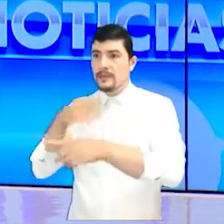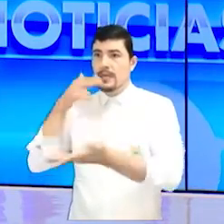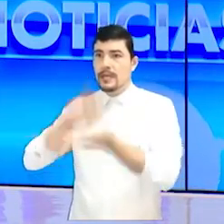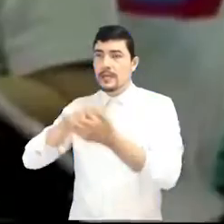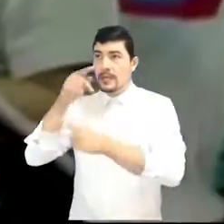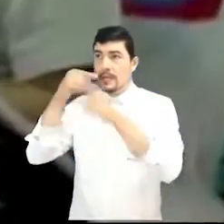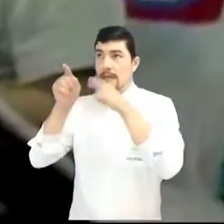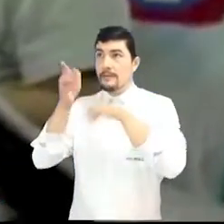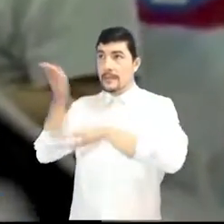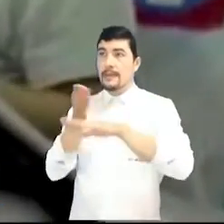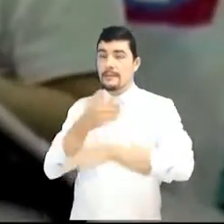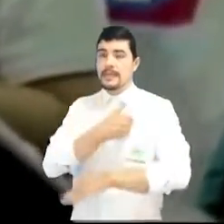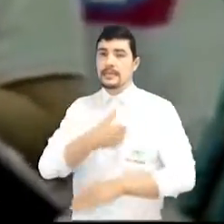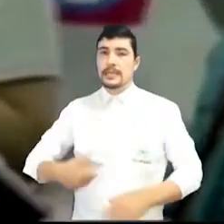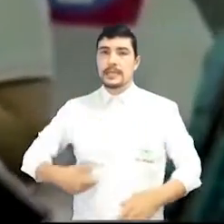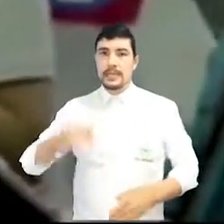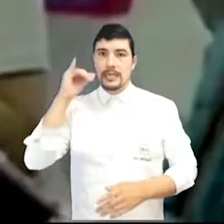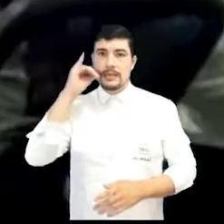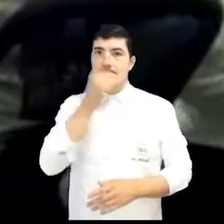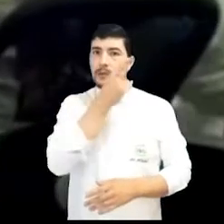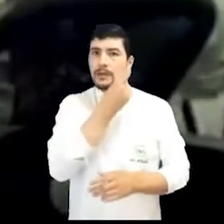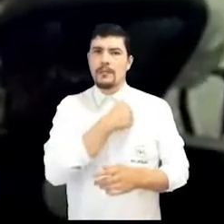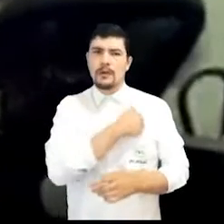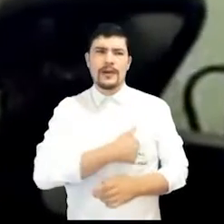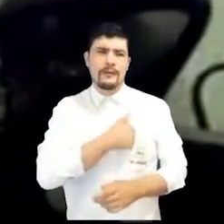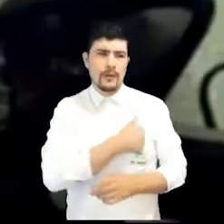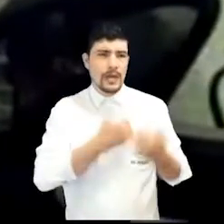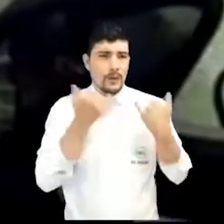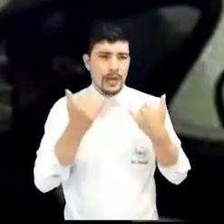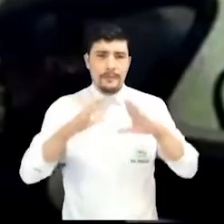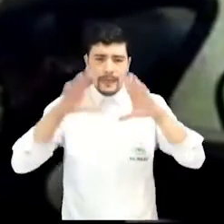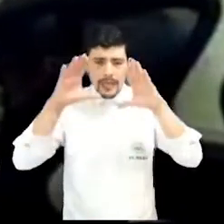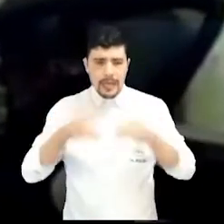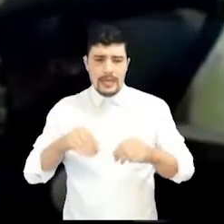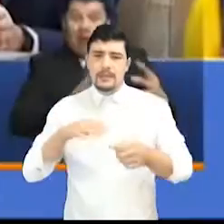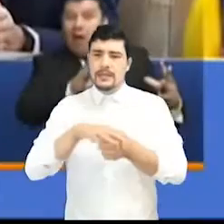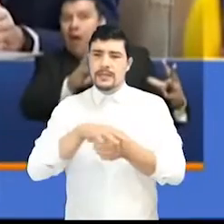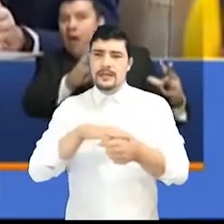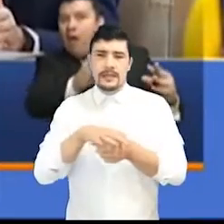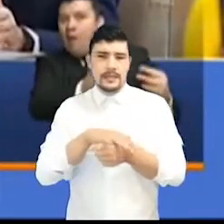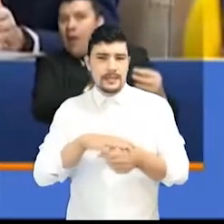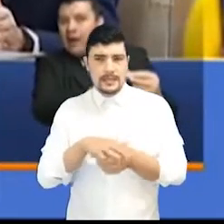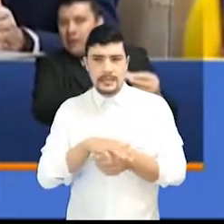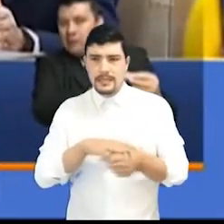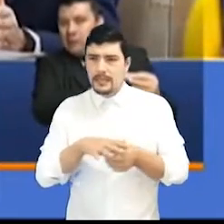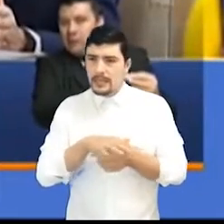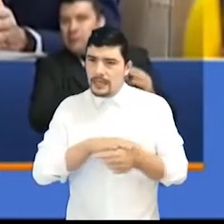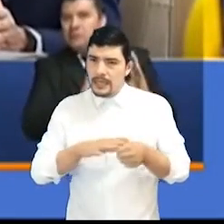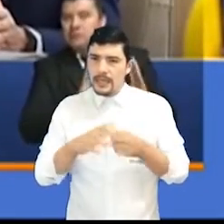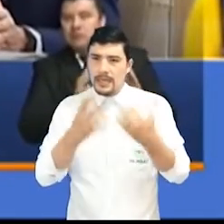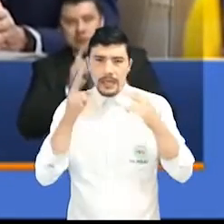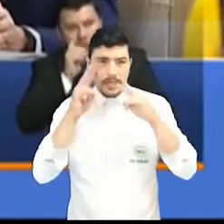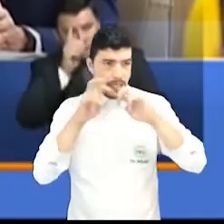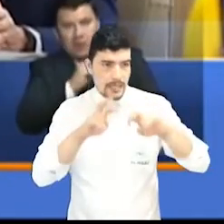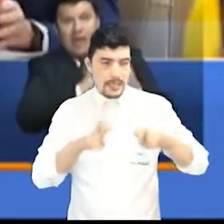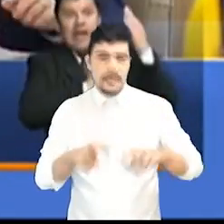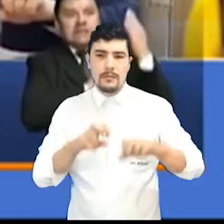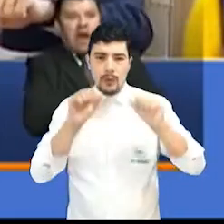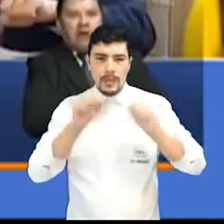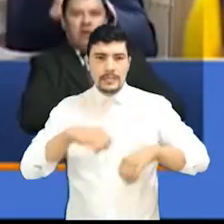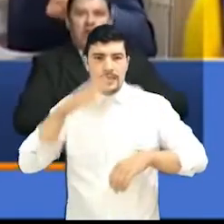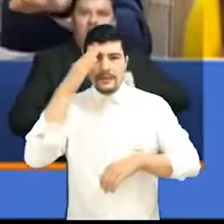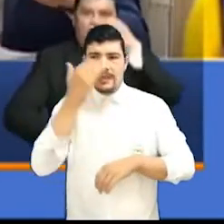emergencia cubrir la información sobre la pandemia en estos momentos en los que el gobierno ha decretado aislamiento obligatorio